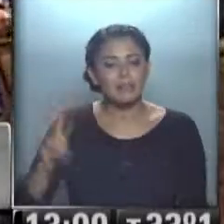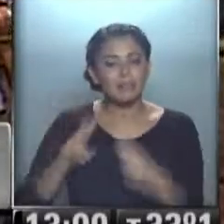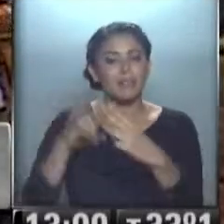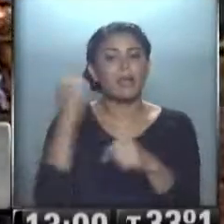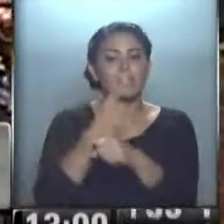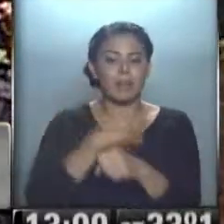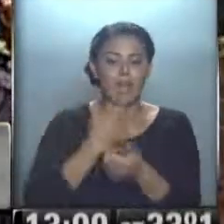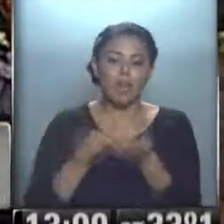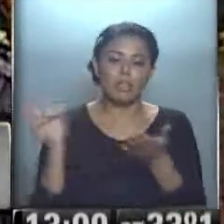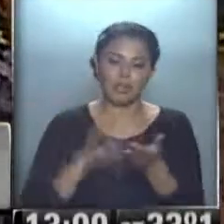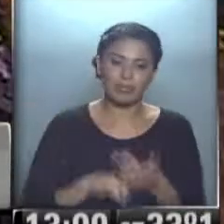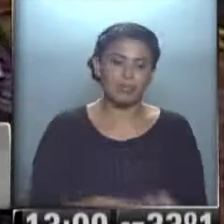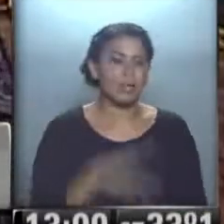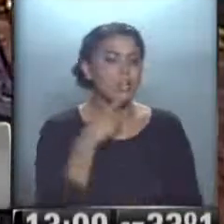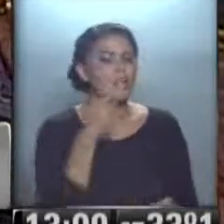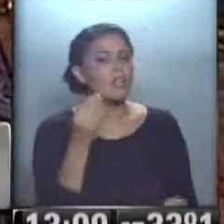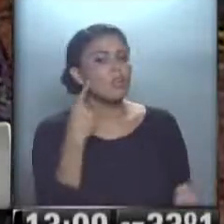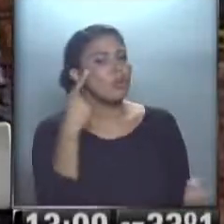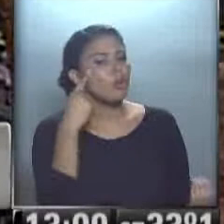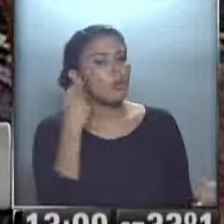primer grado también. ¿Y cómo tomó el cierre?